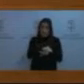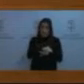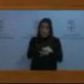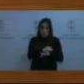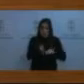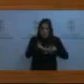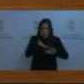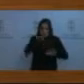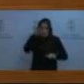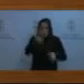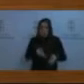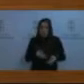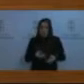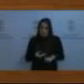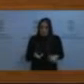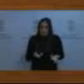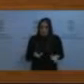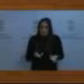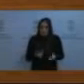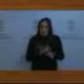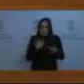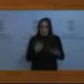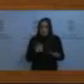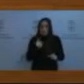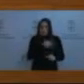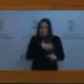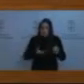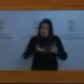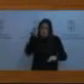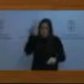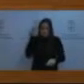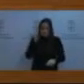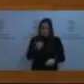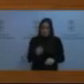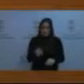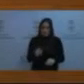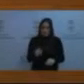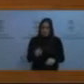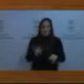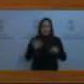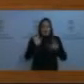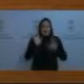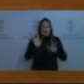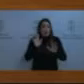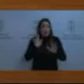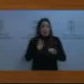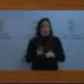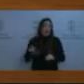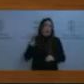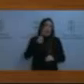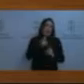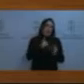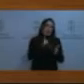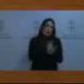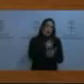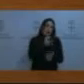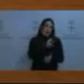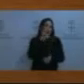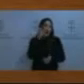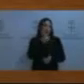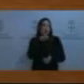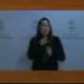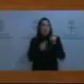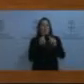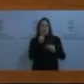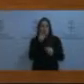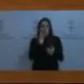más, naturalmente que siempre más. Yo también quiero más inversiones. Pero le tengo que repetir, señor Llamazares, porque lo dije cuando